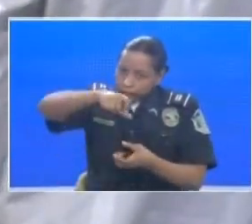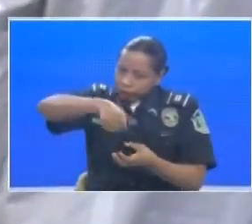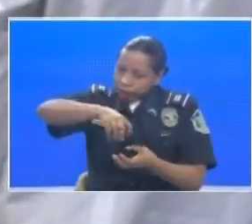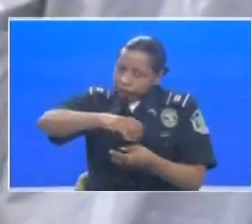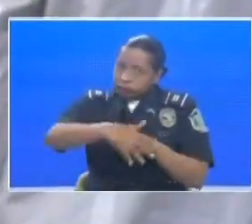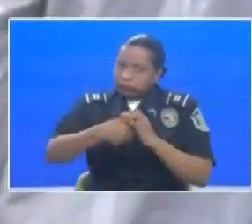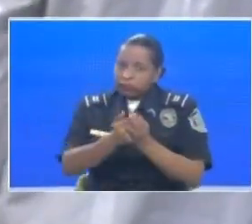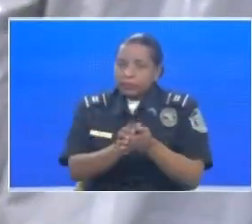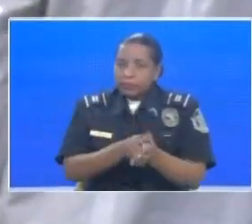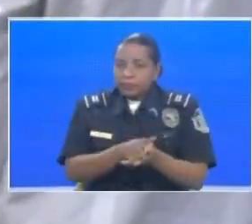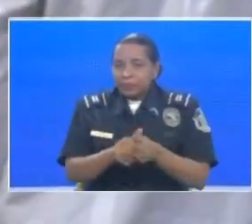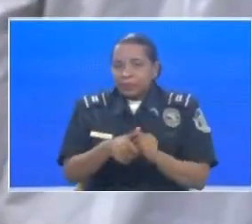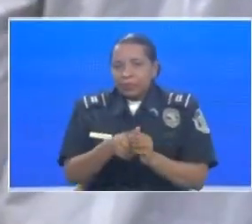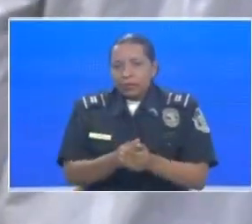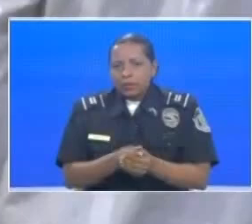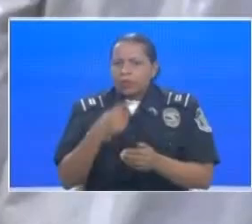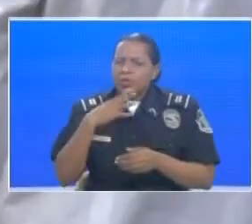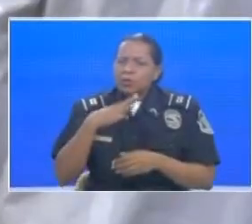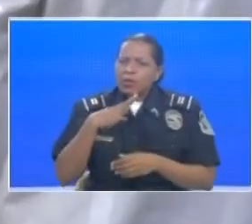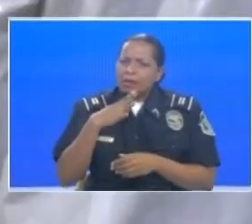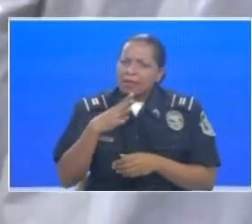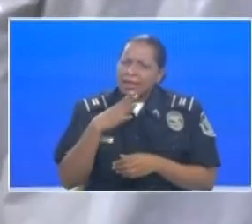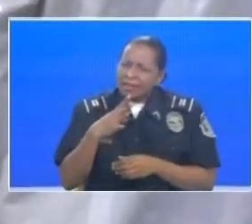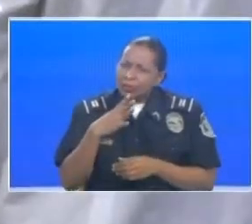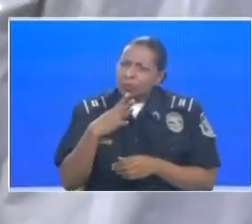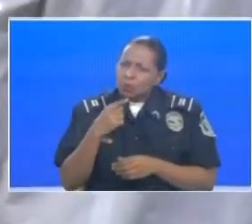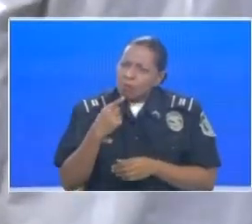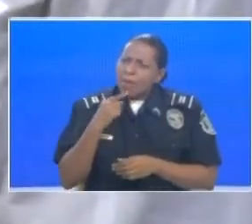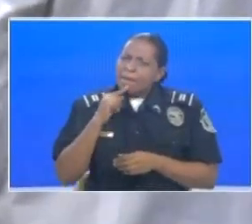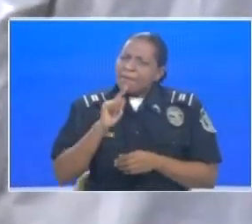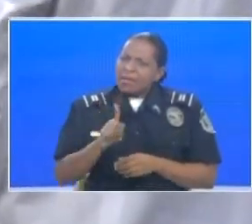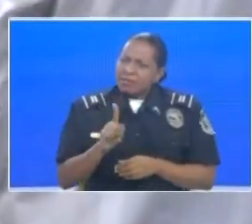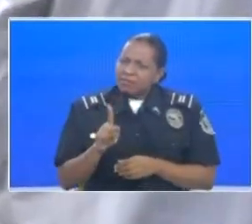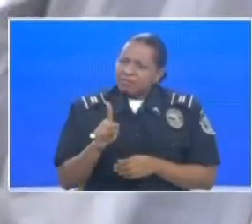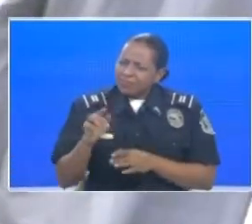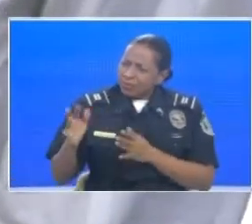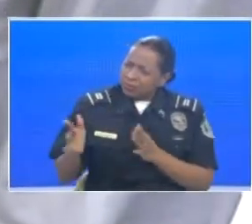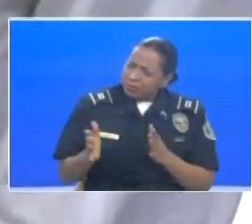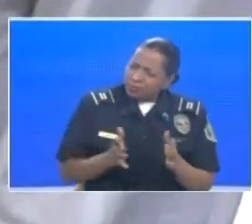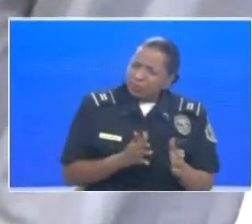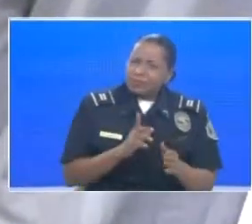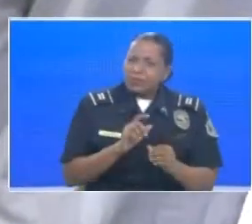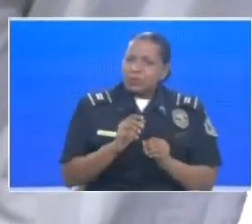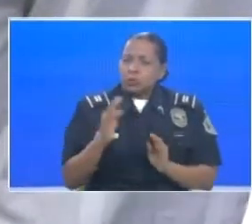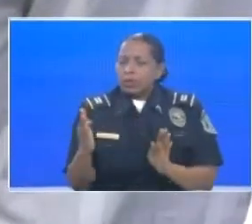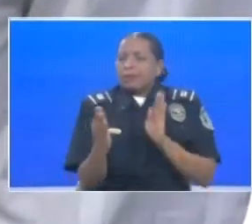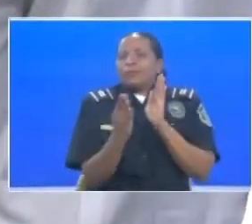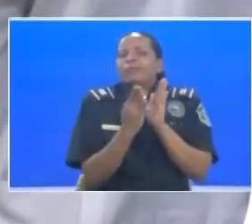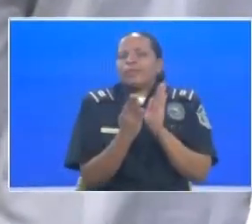Yo le quiero, porque le estoy hablando con sinceridad, yo no le quiero hablar aquí protocolarmente, yo le estoy hablando a ustedes de frente.